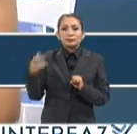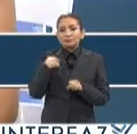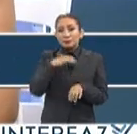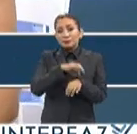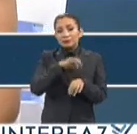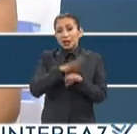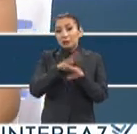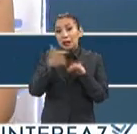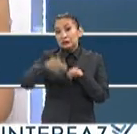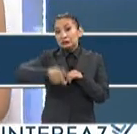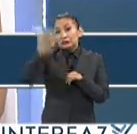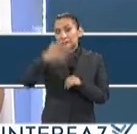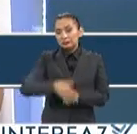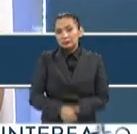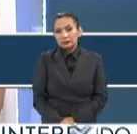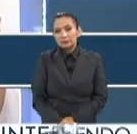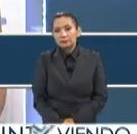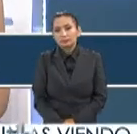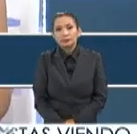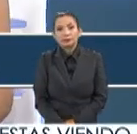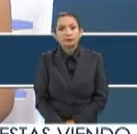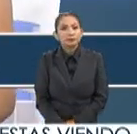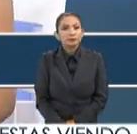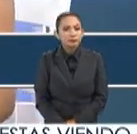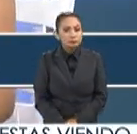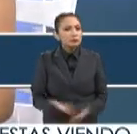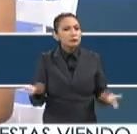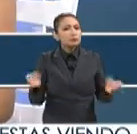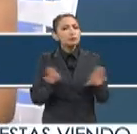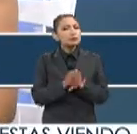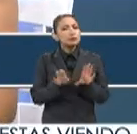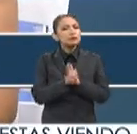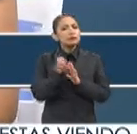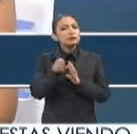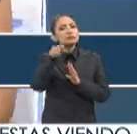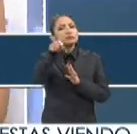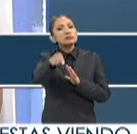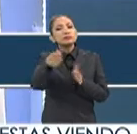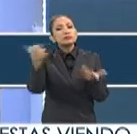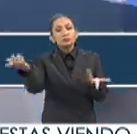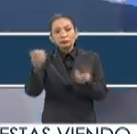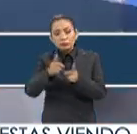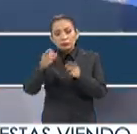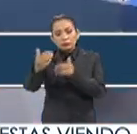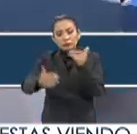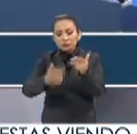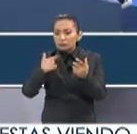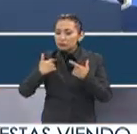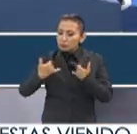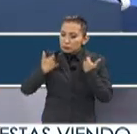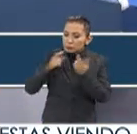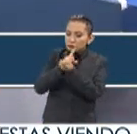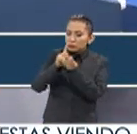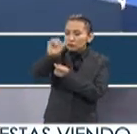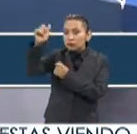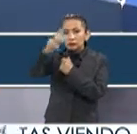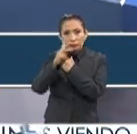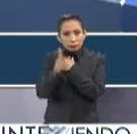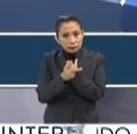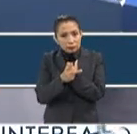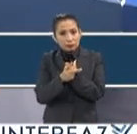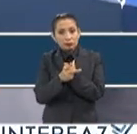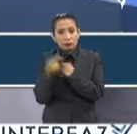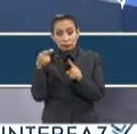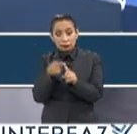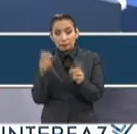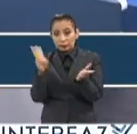médico es mucho más caro. Claro, claro. ¿Y cómo fue, por ejemplo, el desarrollo con los jóvenes de otros países? Yo creo que es una de